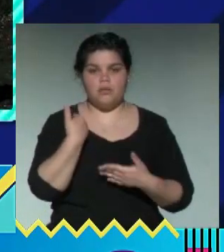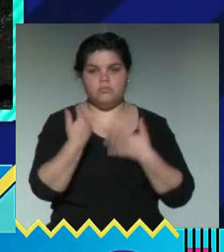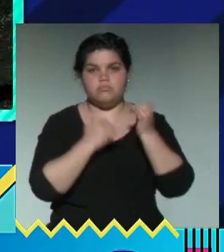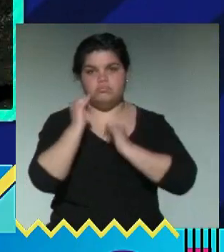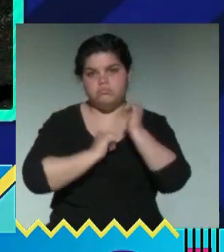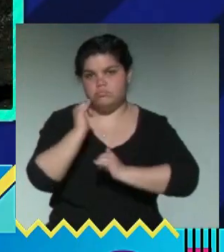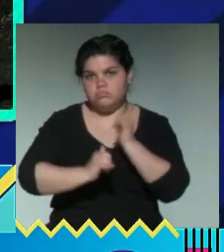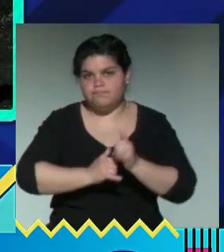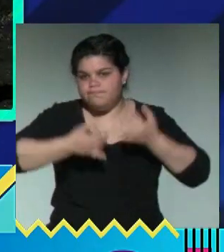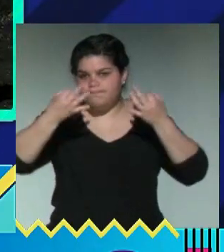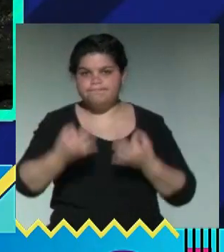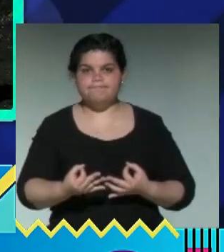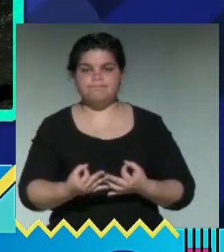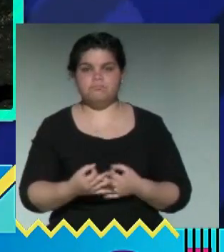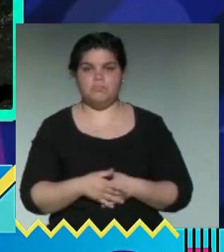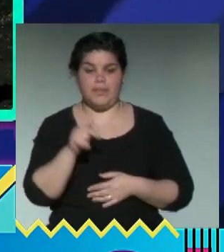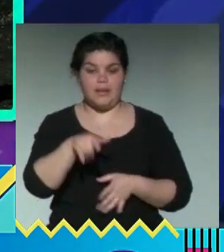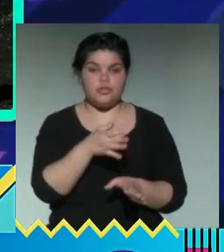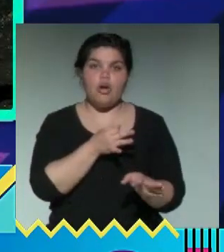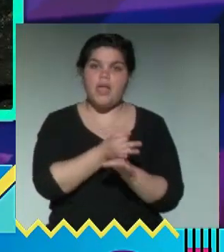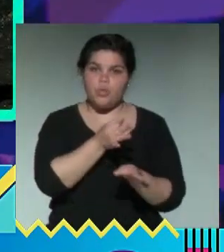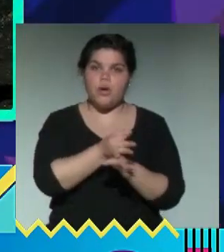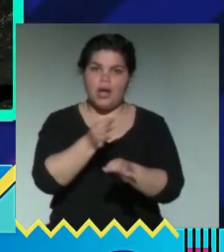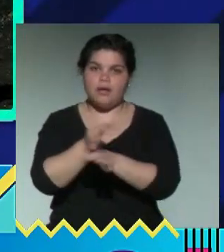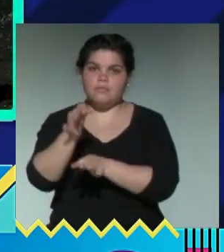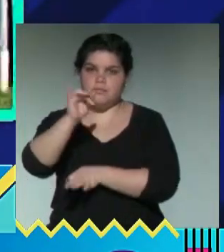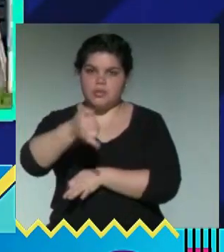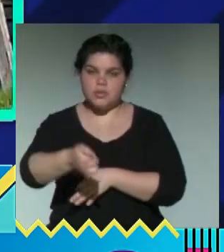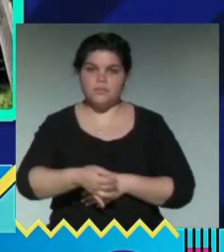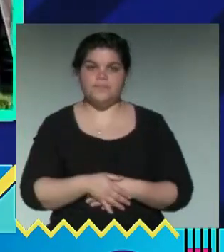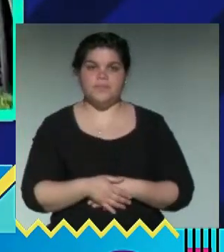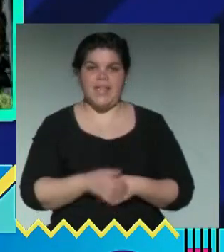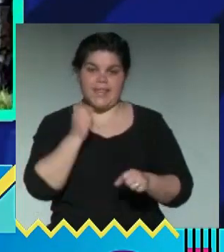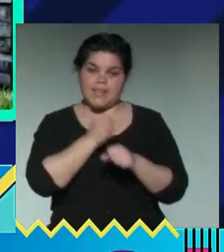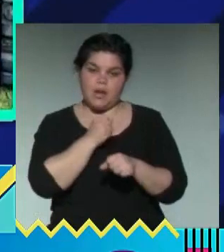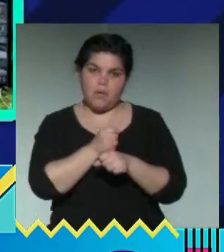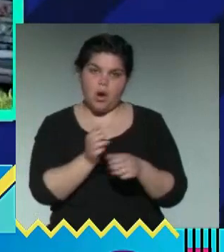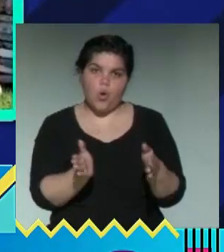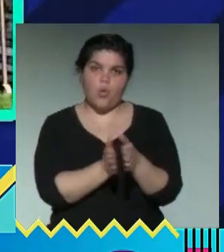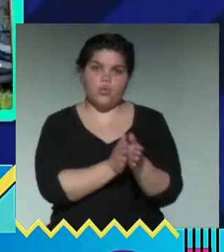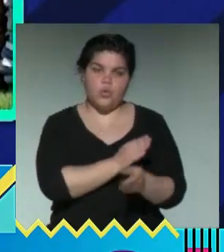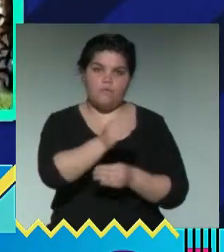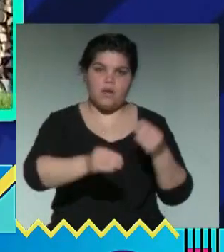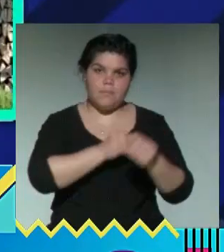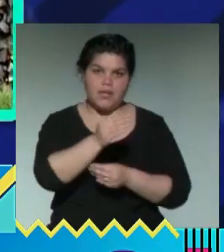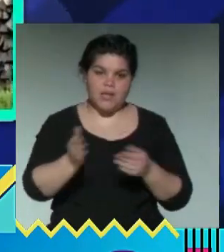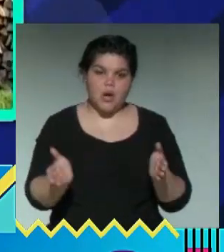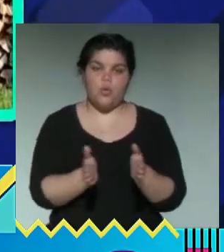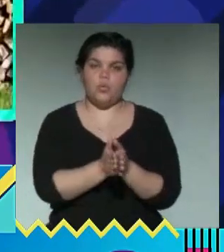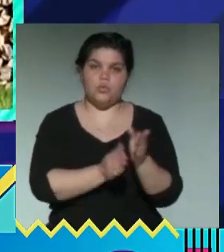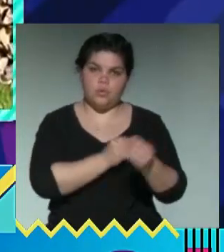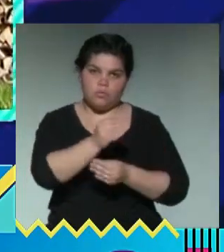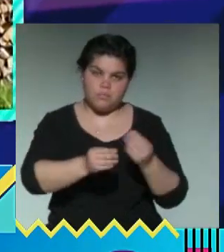que es educativo, en cuanto a que tanto el trabajo con las familias, de trabajar juntos y tratar